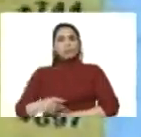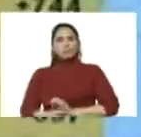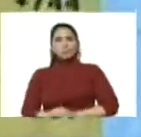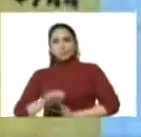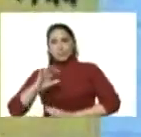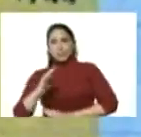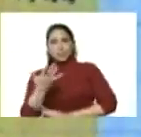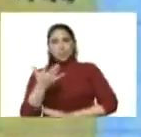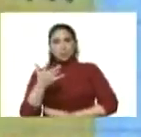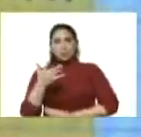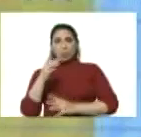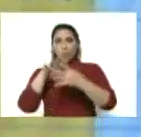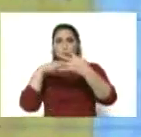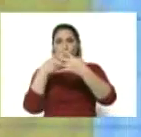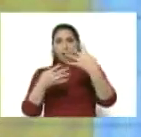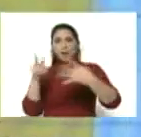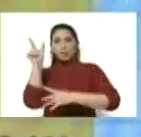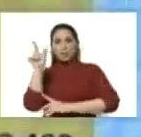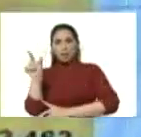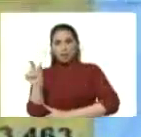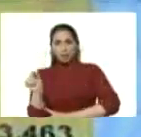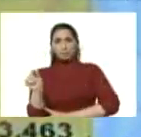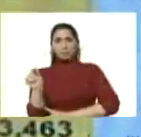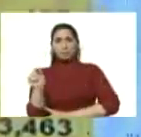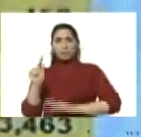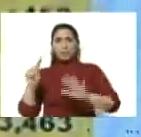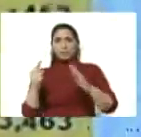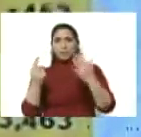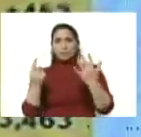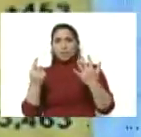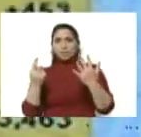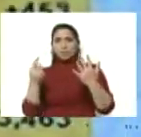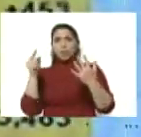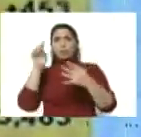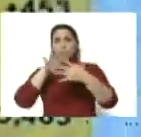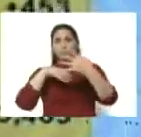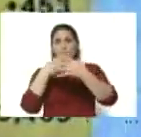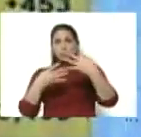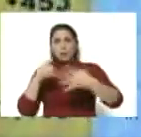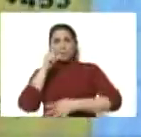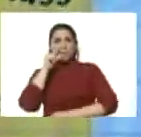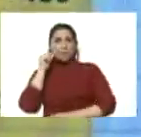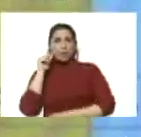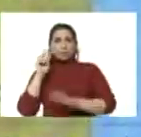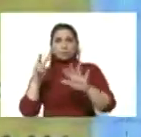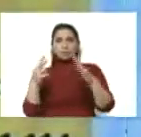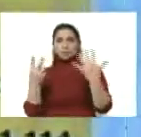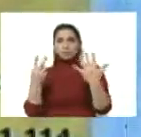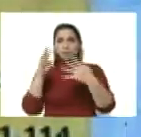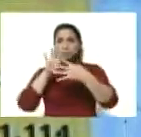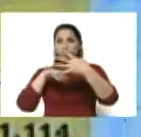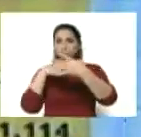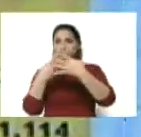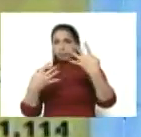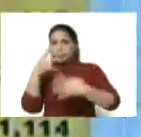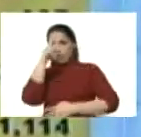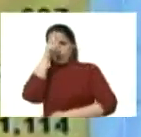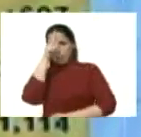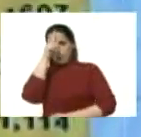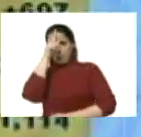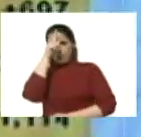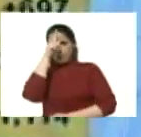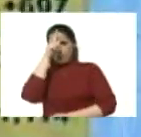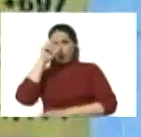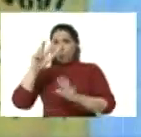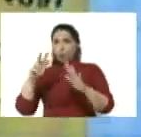el quinto lugar, Italia. En el sexto lugar, Francia. En el séptimo lugar, Alemania.